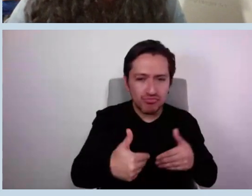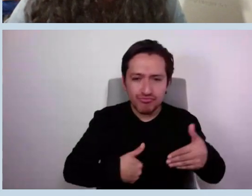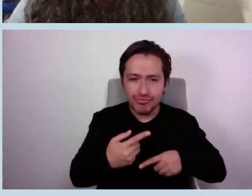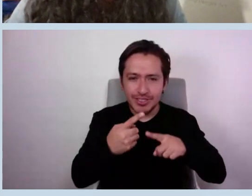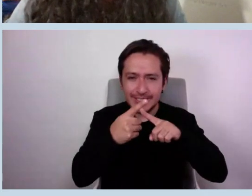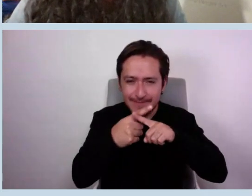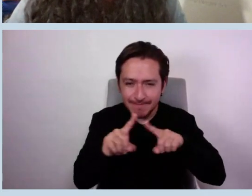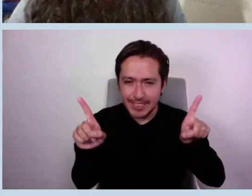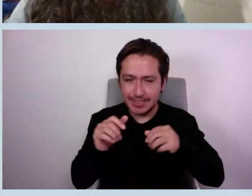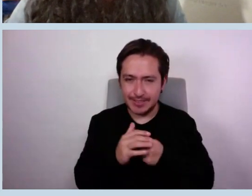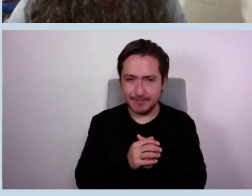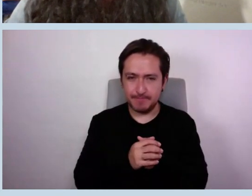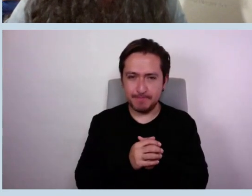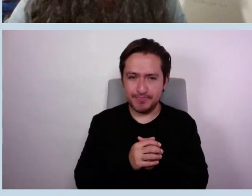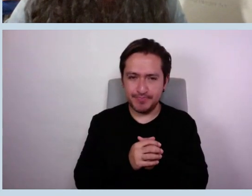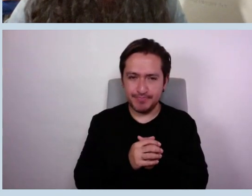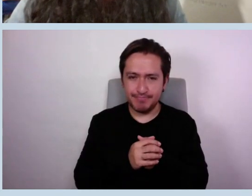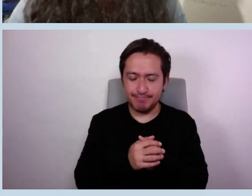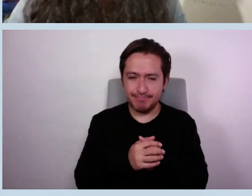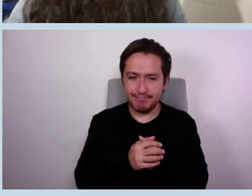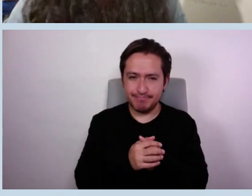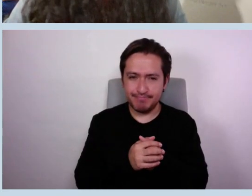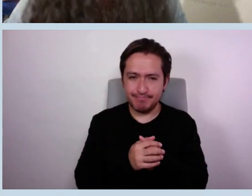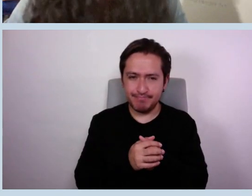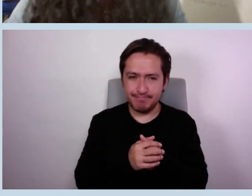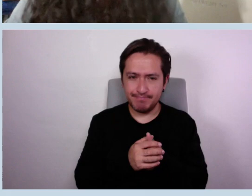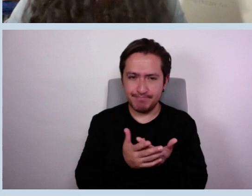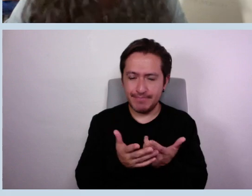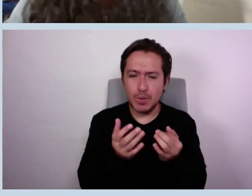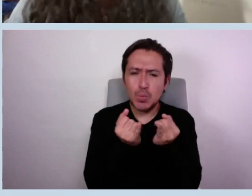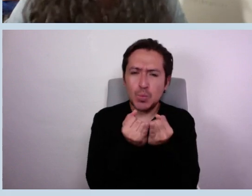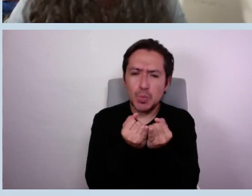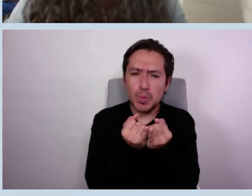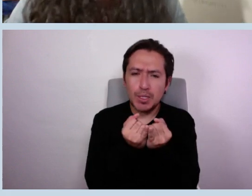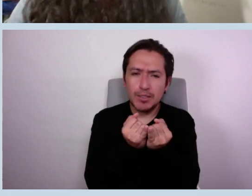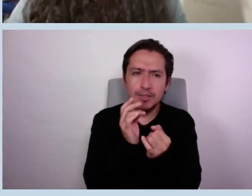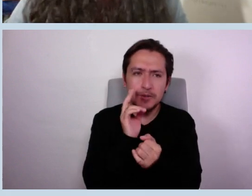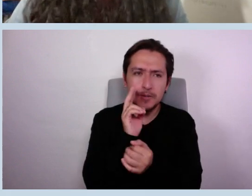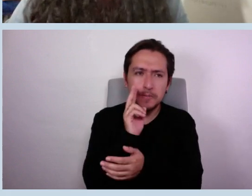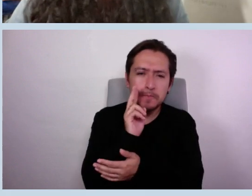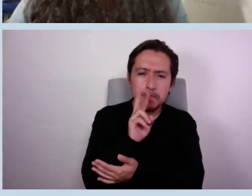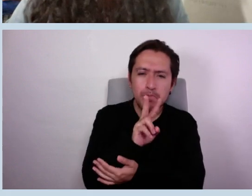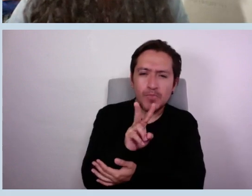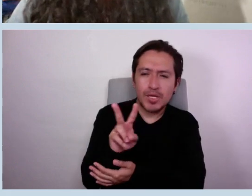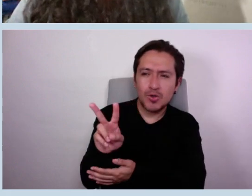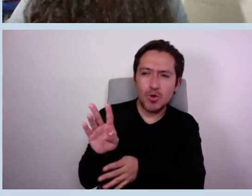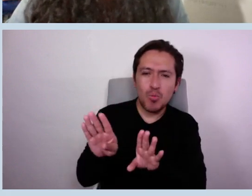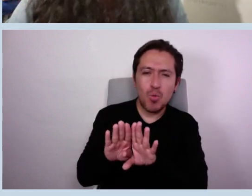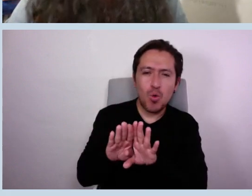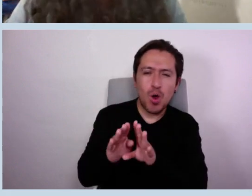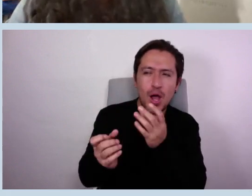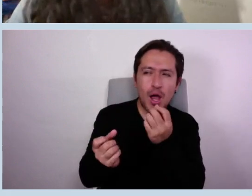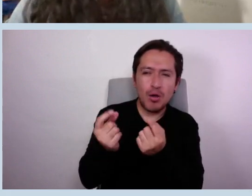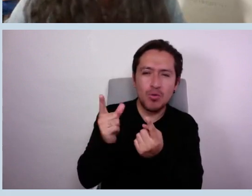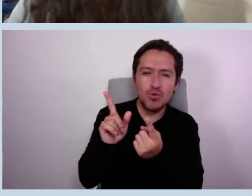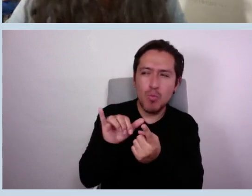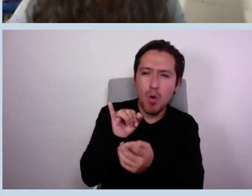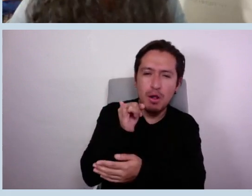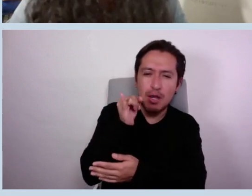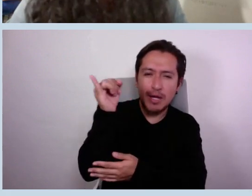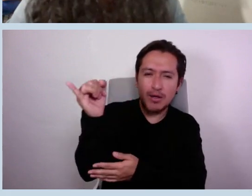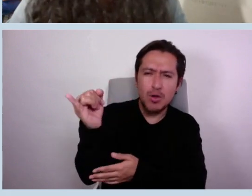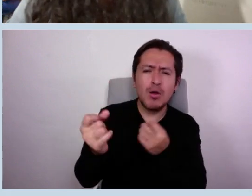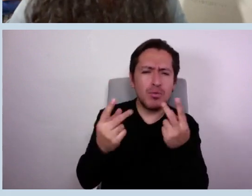y también e ver las periferias porque por ejemplo ha habido creadoras y creadoras